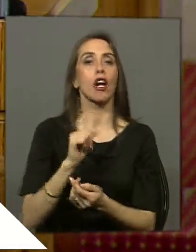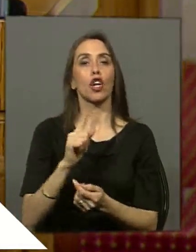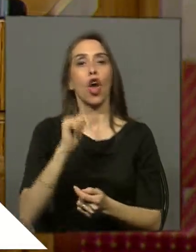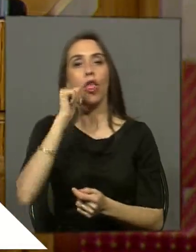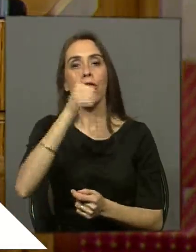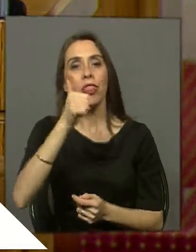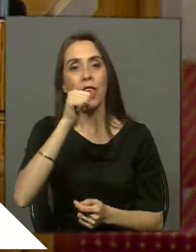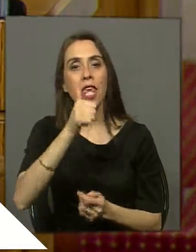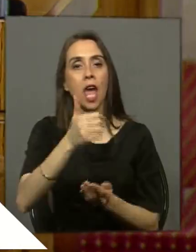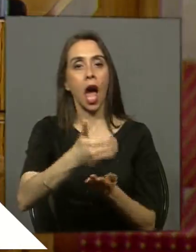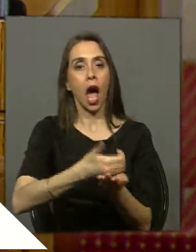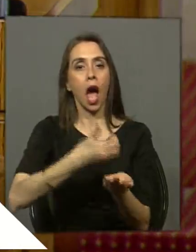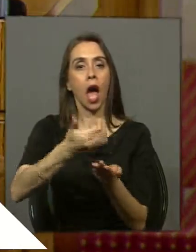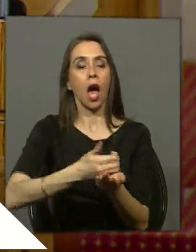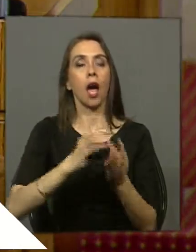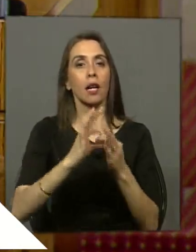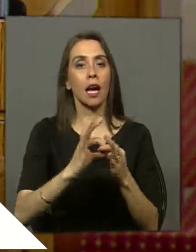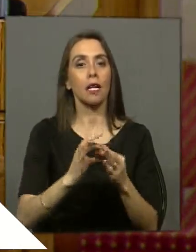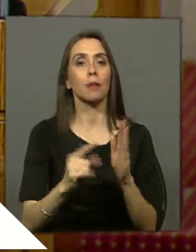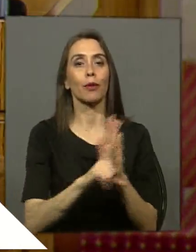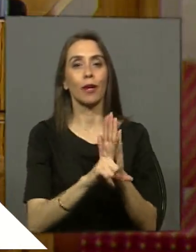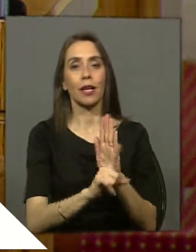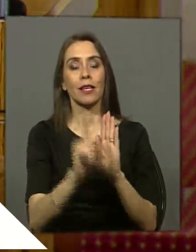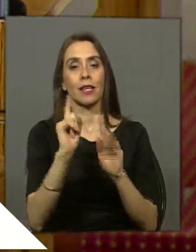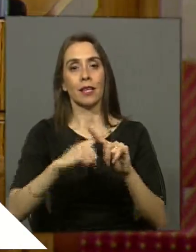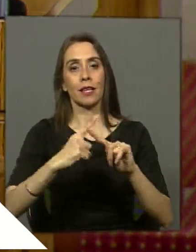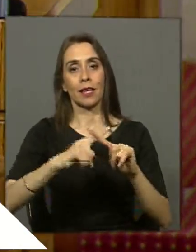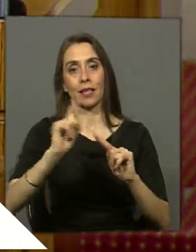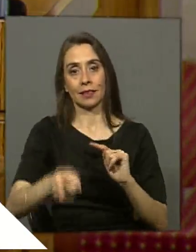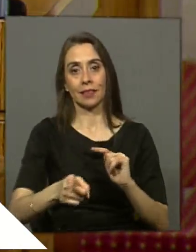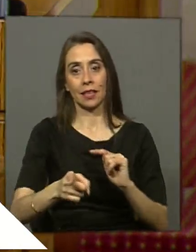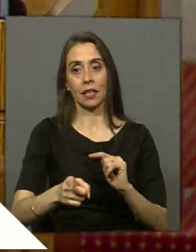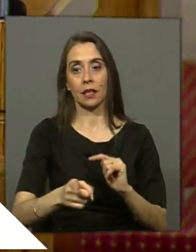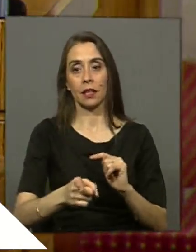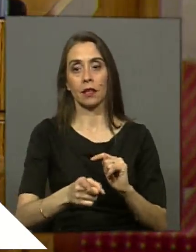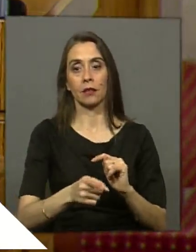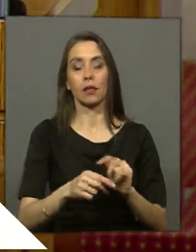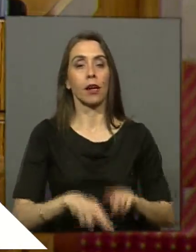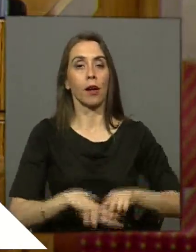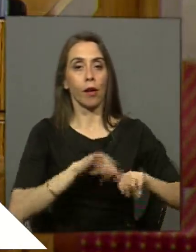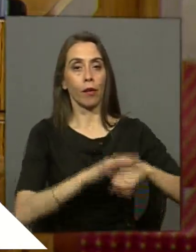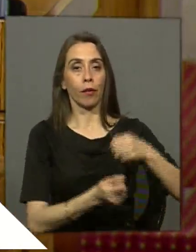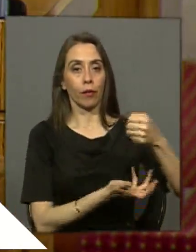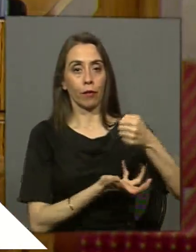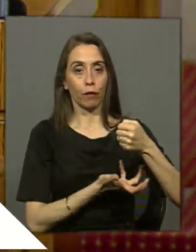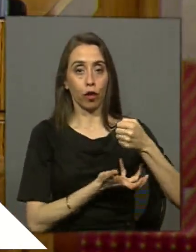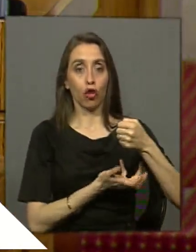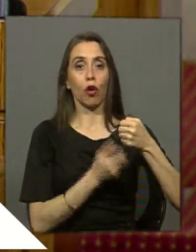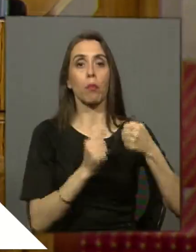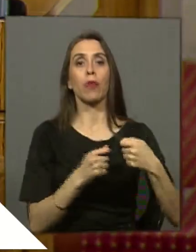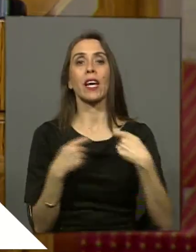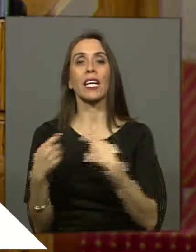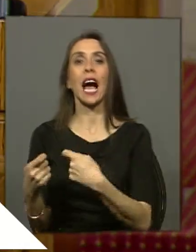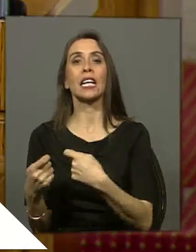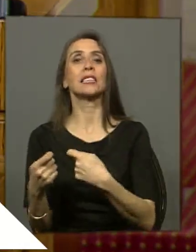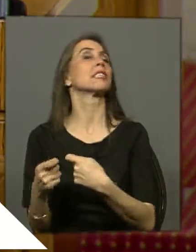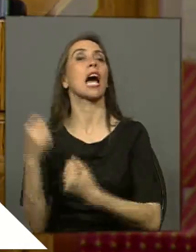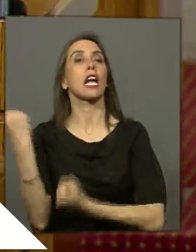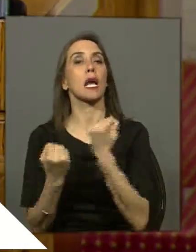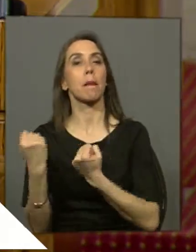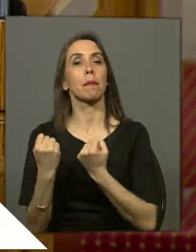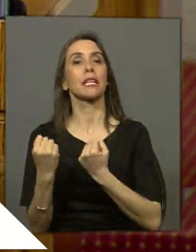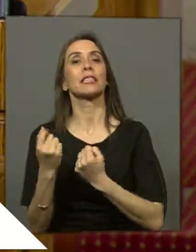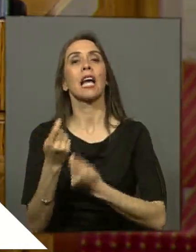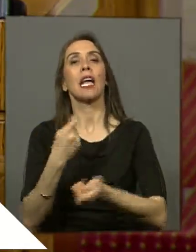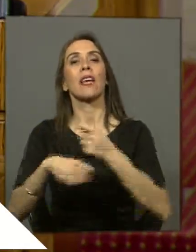fruto de las restricciones que hoy día exigen invertir solamente en empresas que tienen transacciones en bolsa